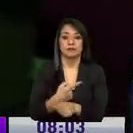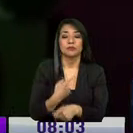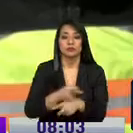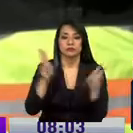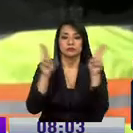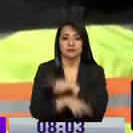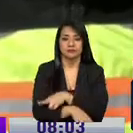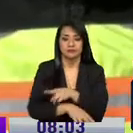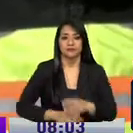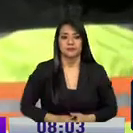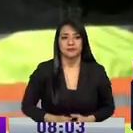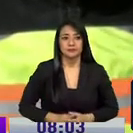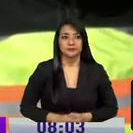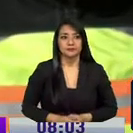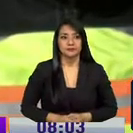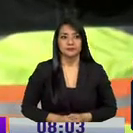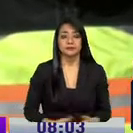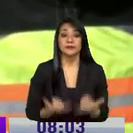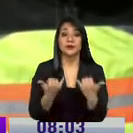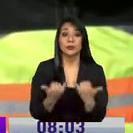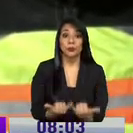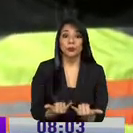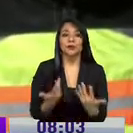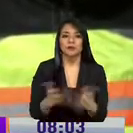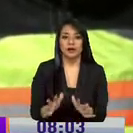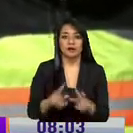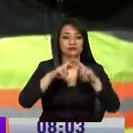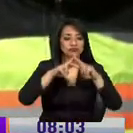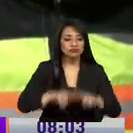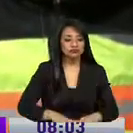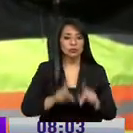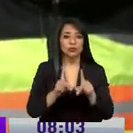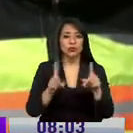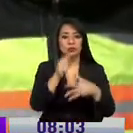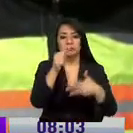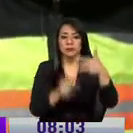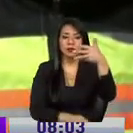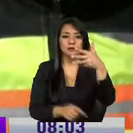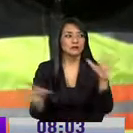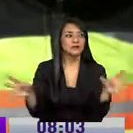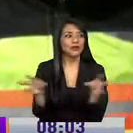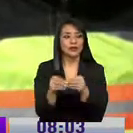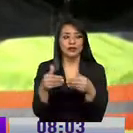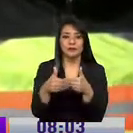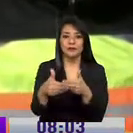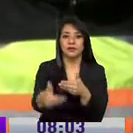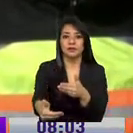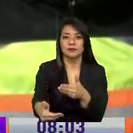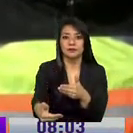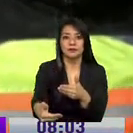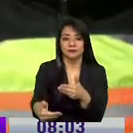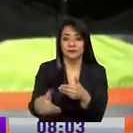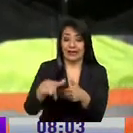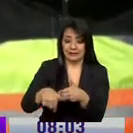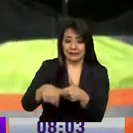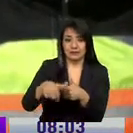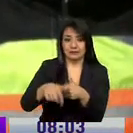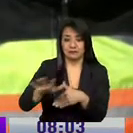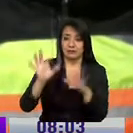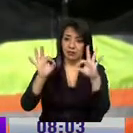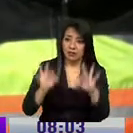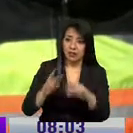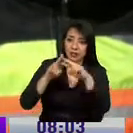clausurado. En este momento procedemos a revisar los documentos a toda la gente que se encuentra aquí. Entre eso, un